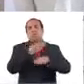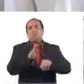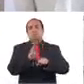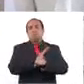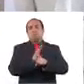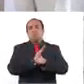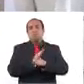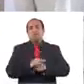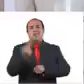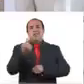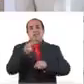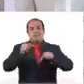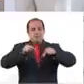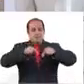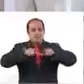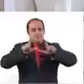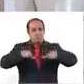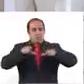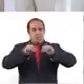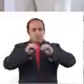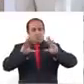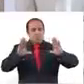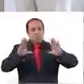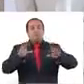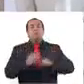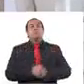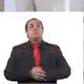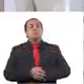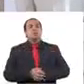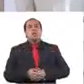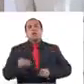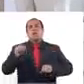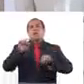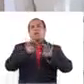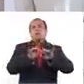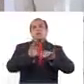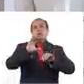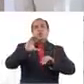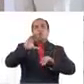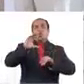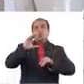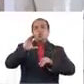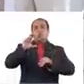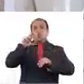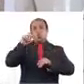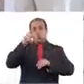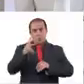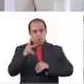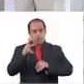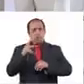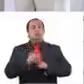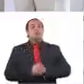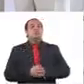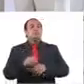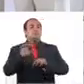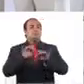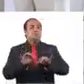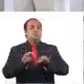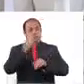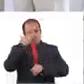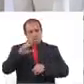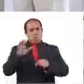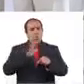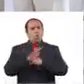Gobierno de México ahí ponen su CURP y saben en dónde y qué día les corresponde ir Están establecidos